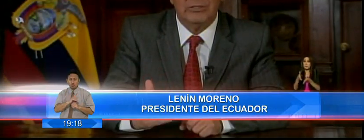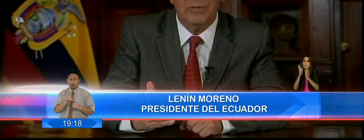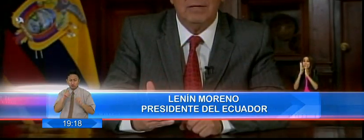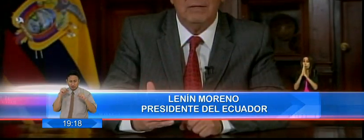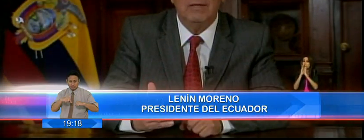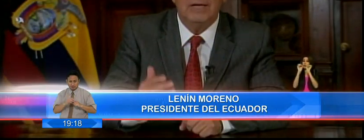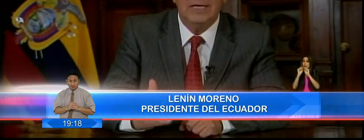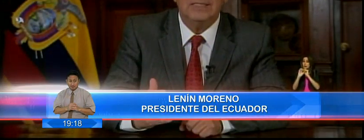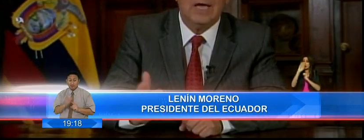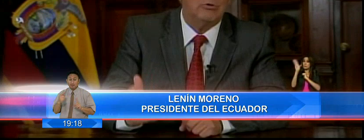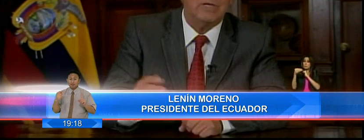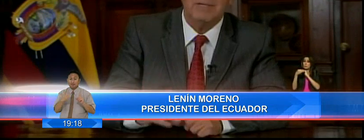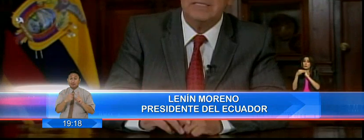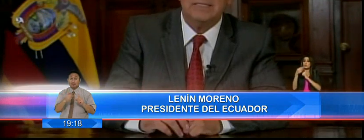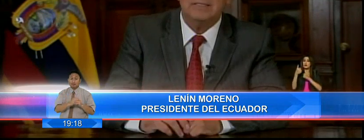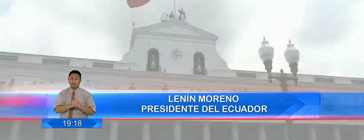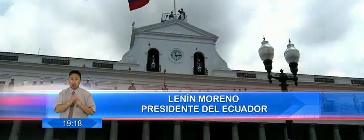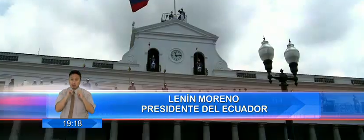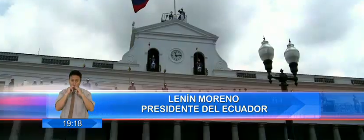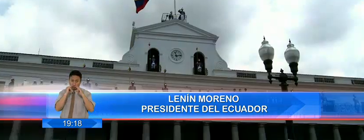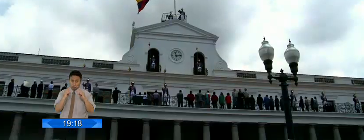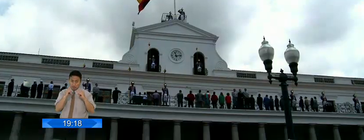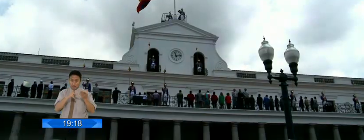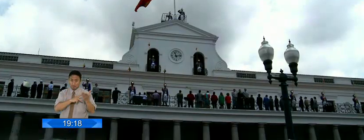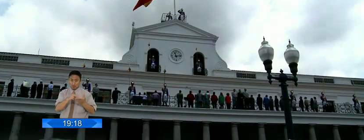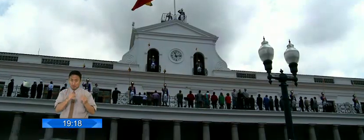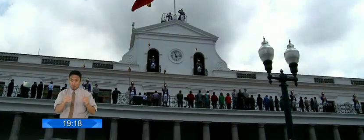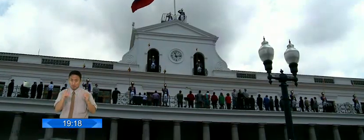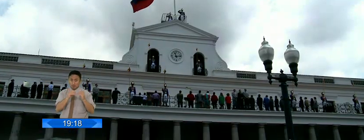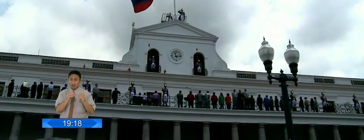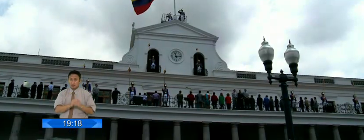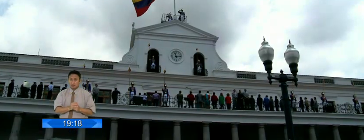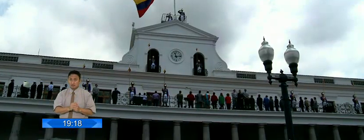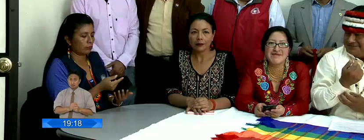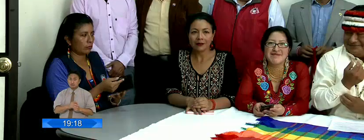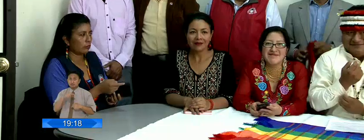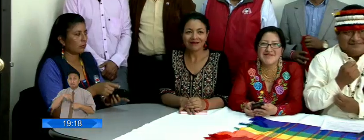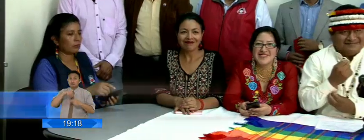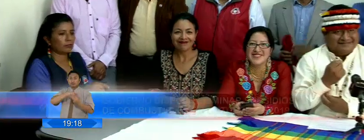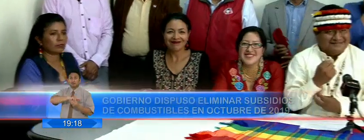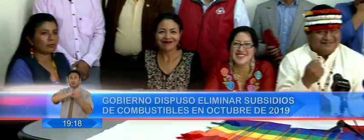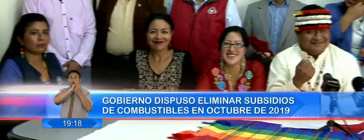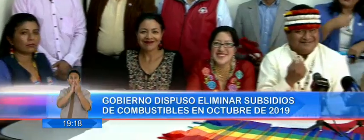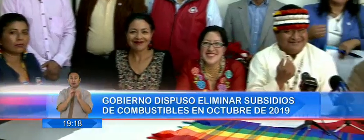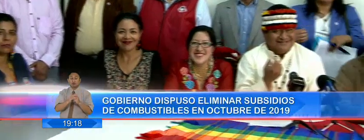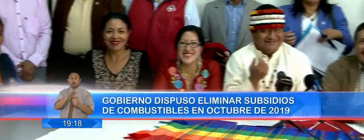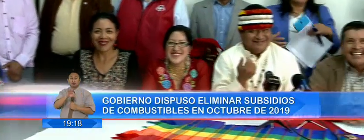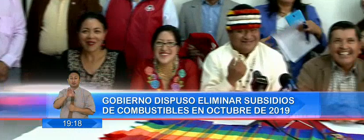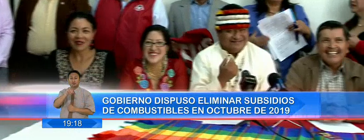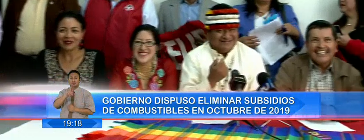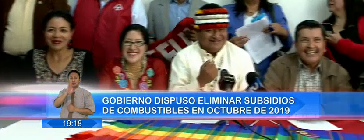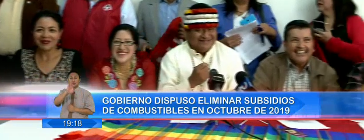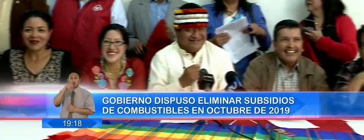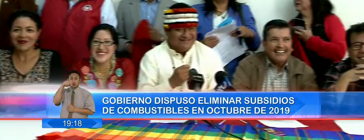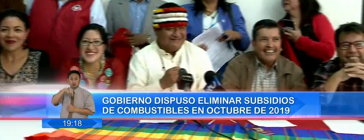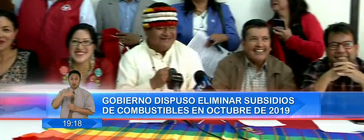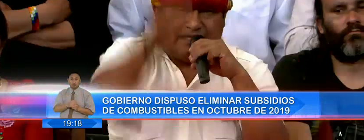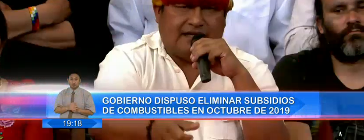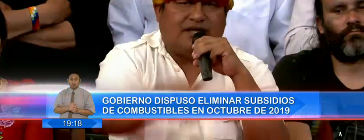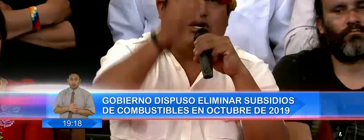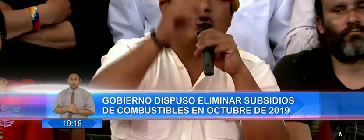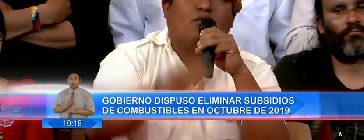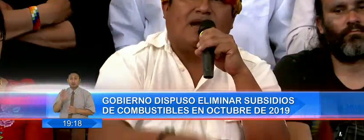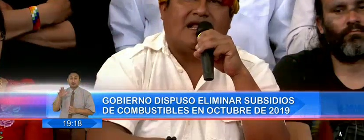adicional es a los que más tienen. Medidas económicas y reforma laboral que puso el Frente Unitario de Trabajadores FUD, Confederación